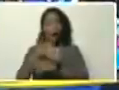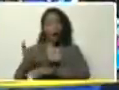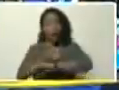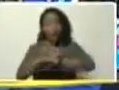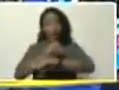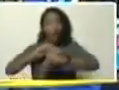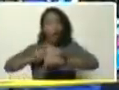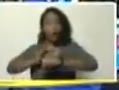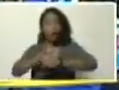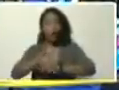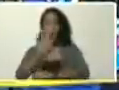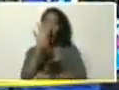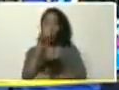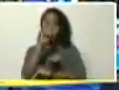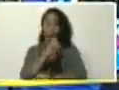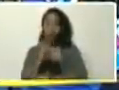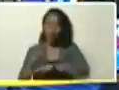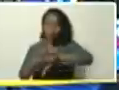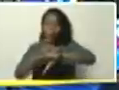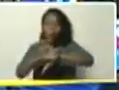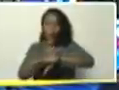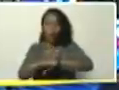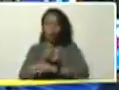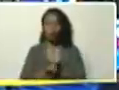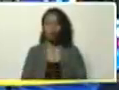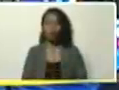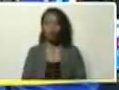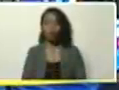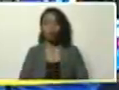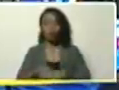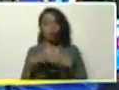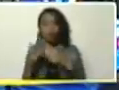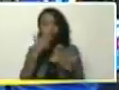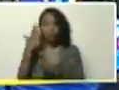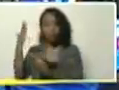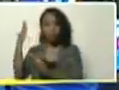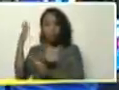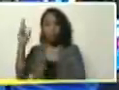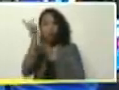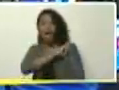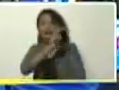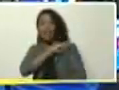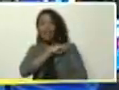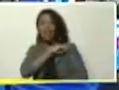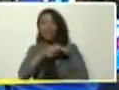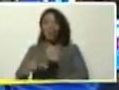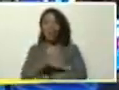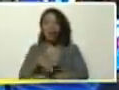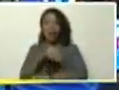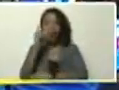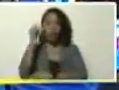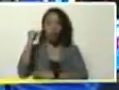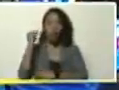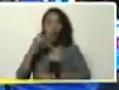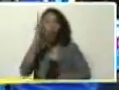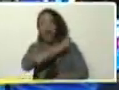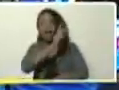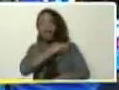Héctor Rodríguez en los 4 años de gobierno, que son los jefes de calle, los jefes de comunidad, los jefes de